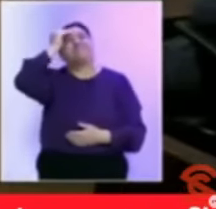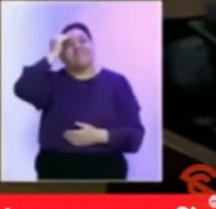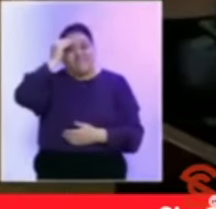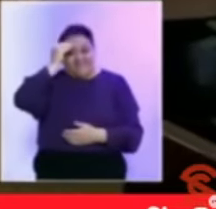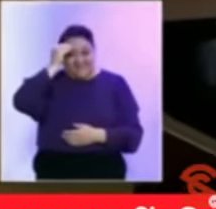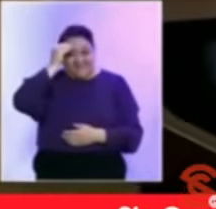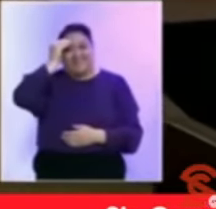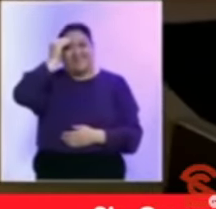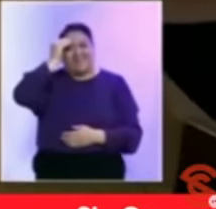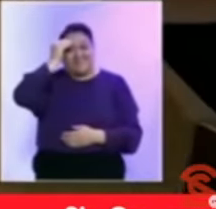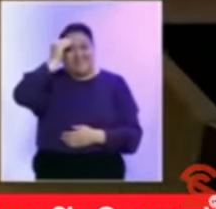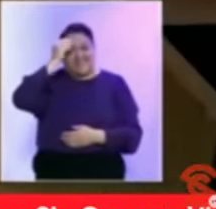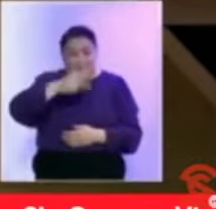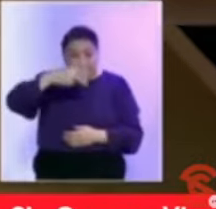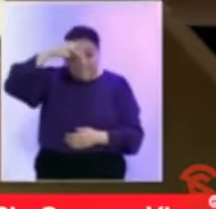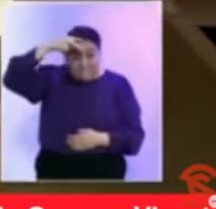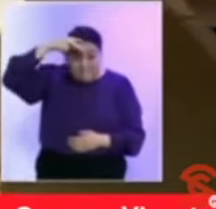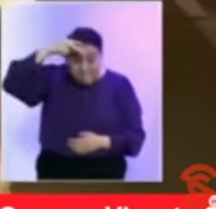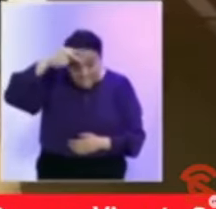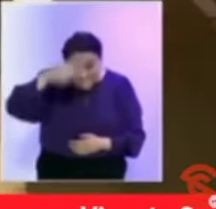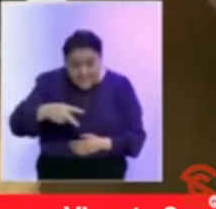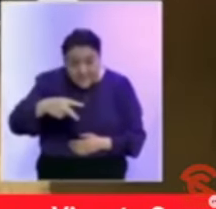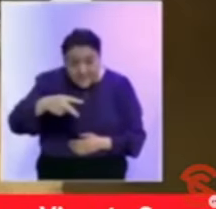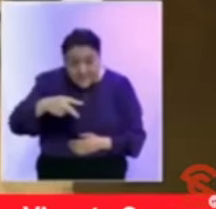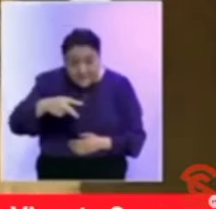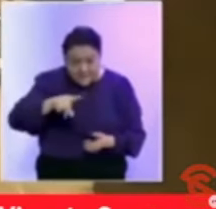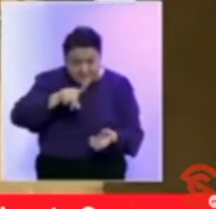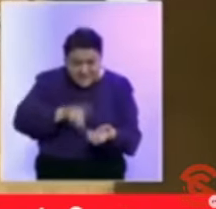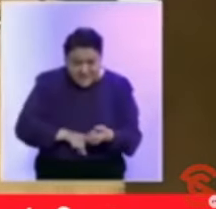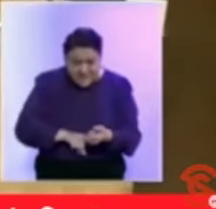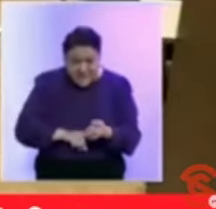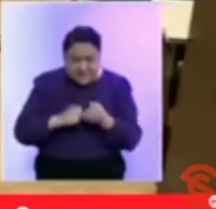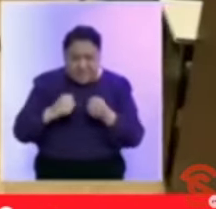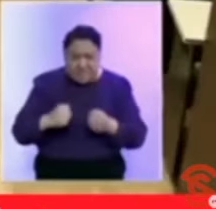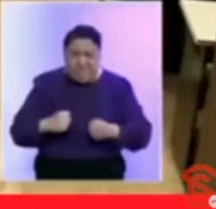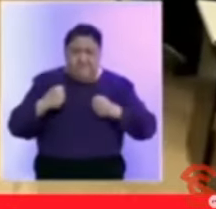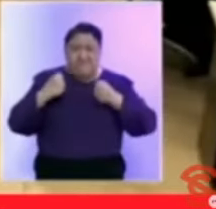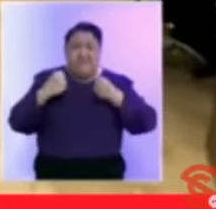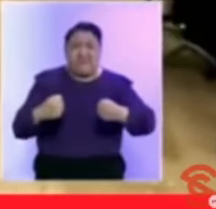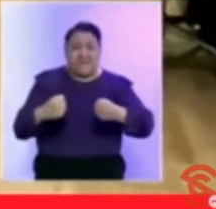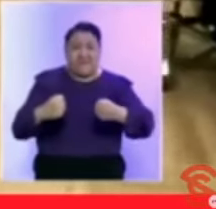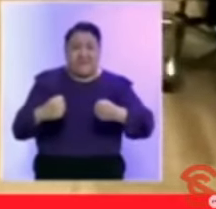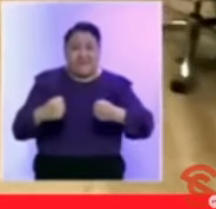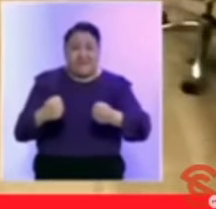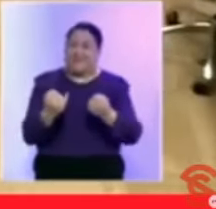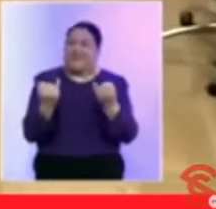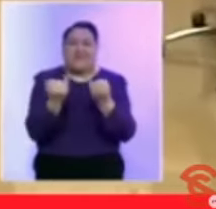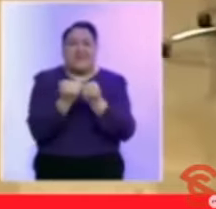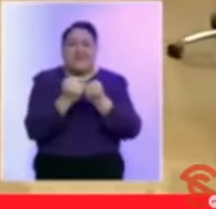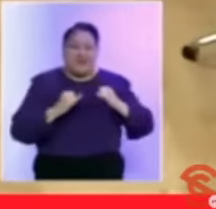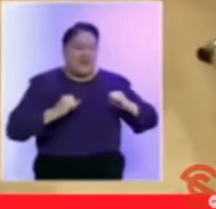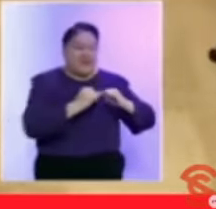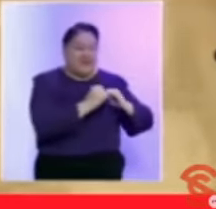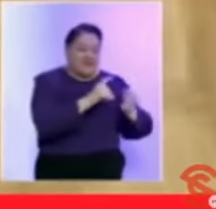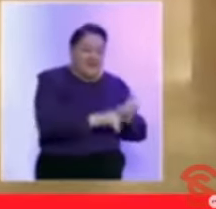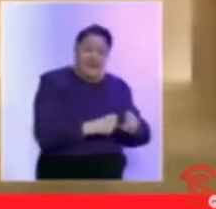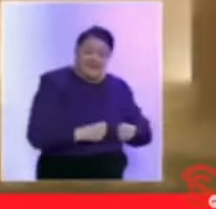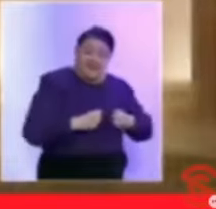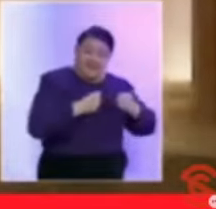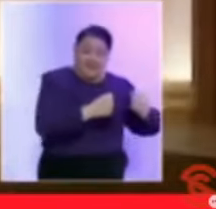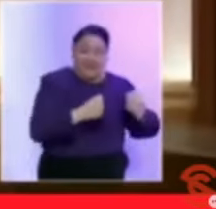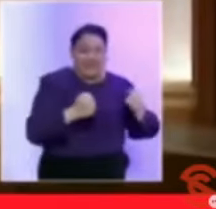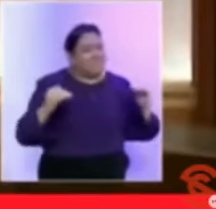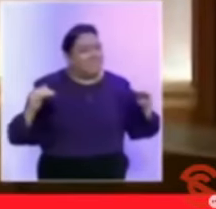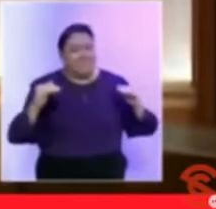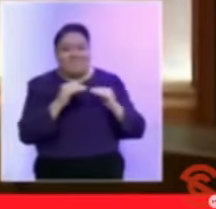aprendizajes México es fuerte en la medida en que sus instituciones lo son